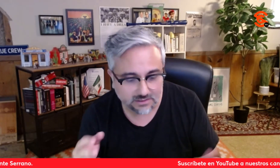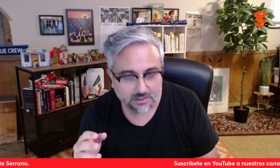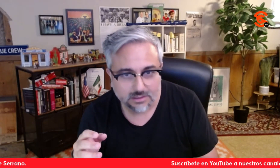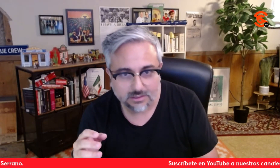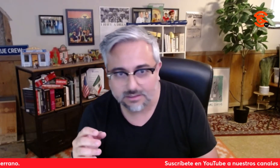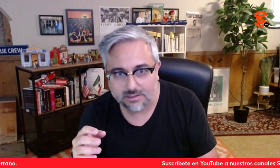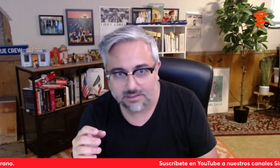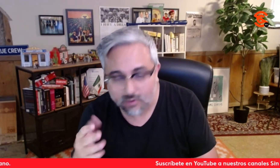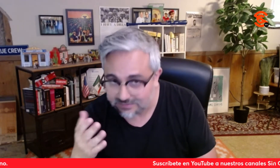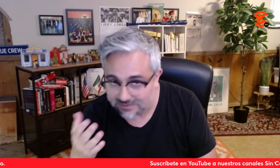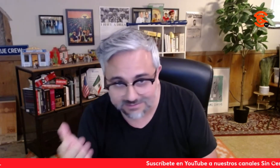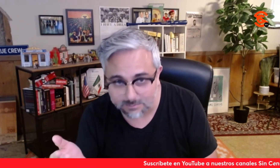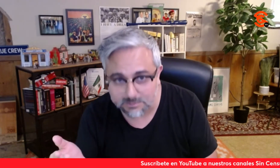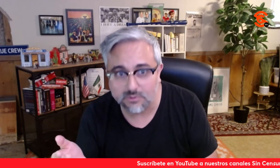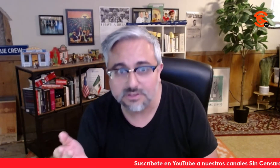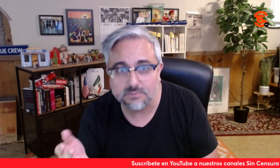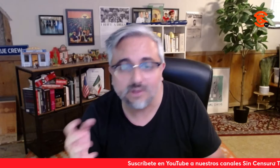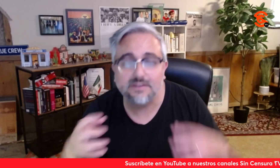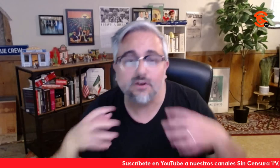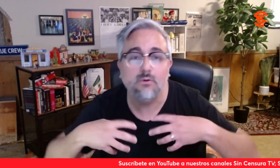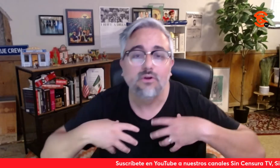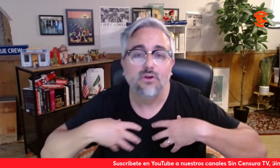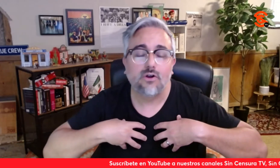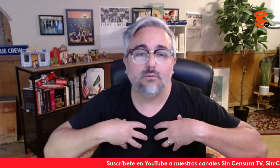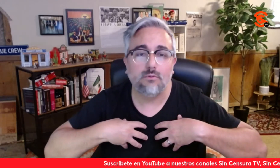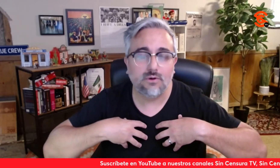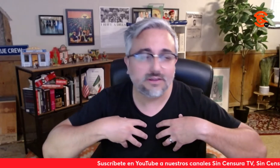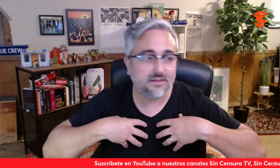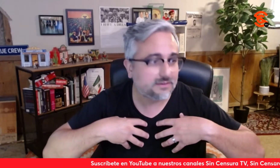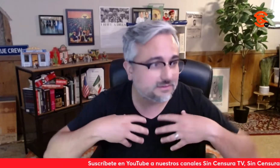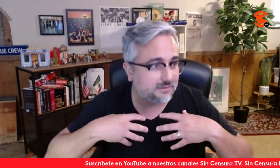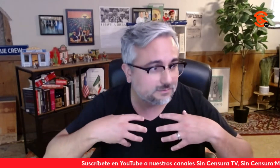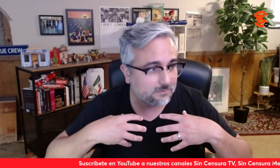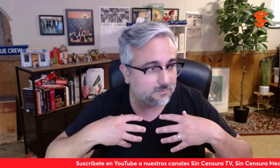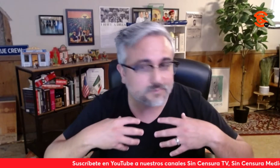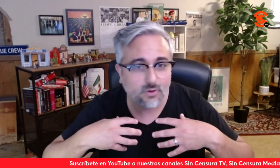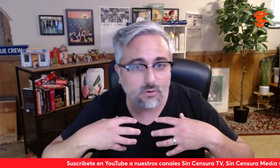justicia, y lo hacen desde el periodismo, lo hacen como